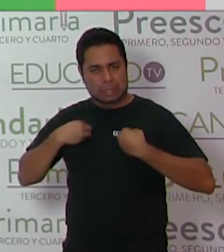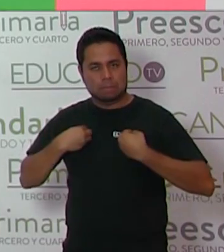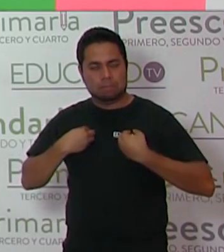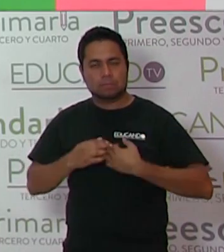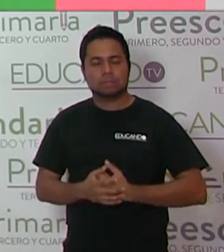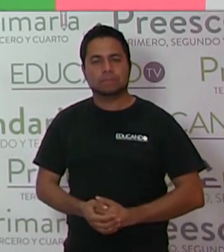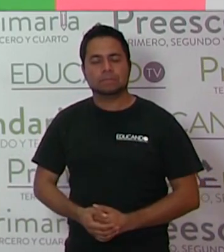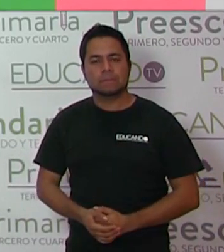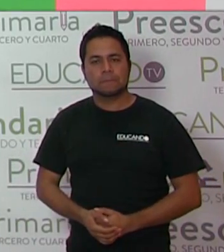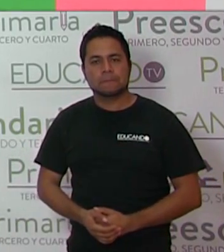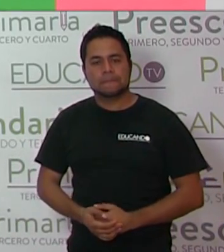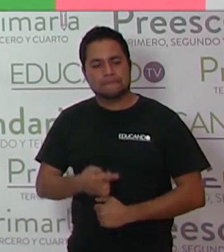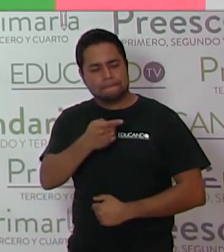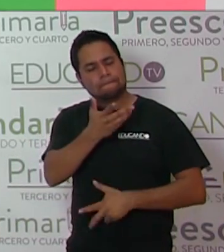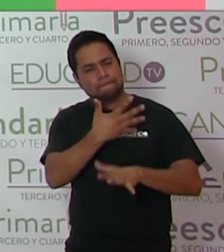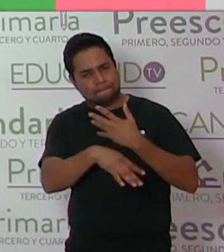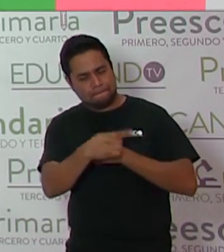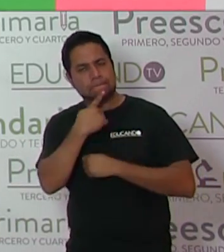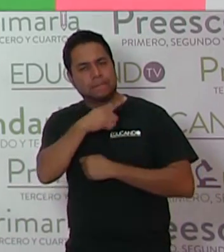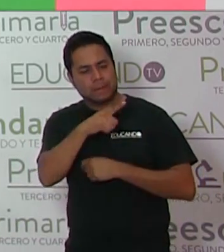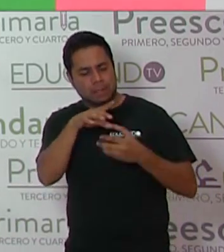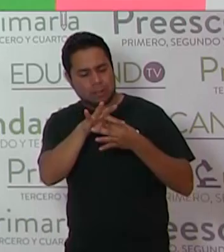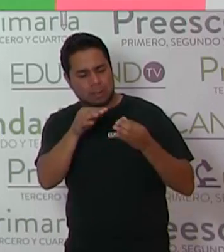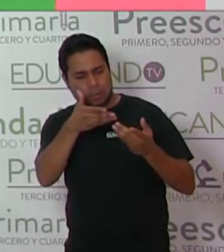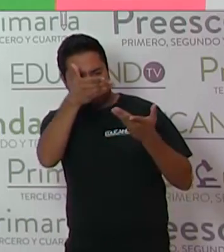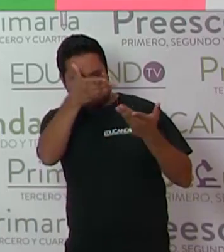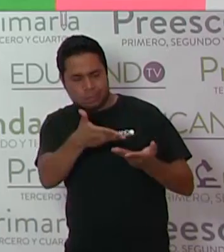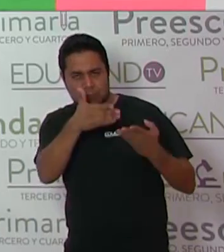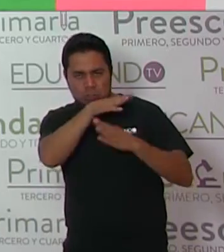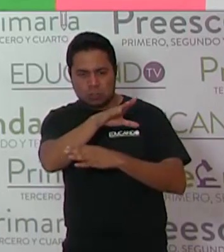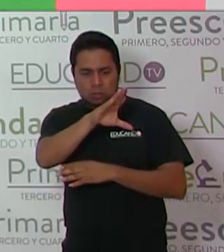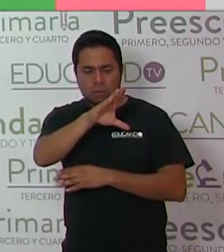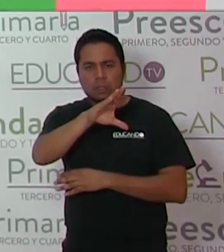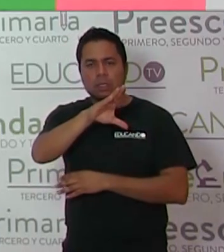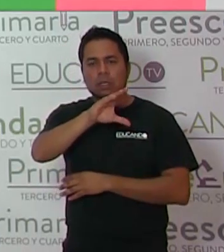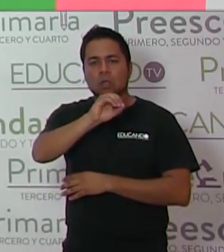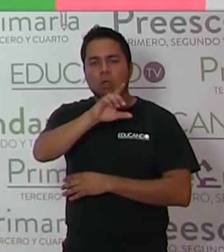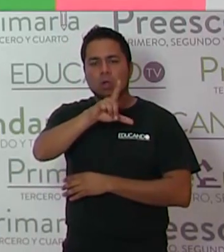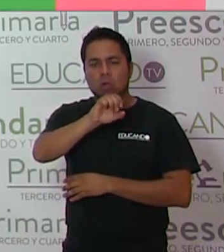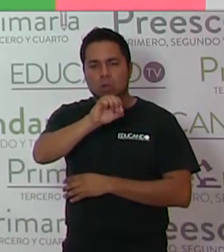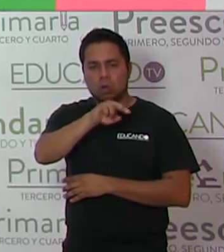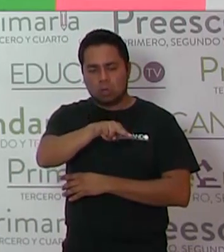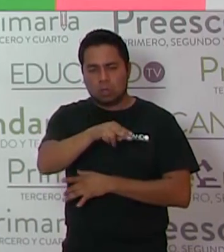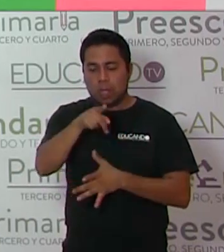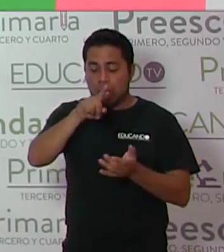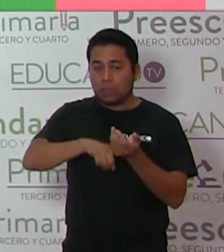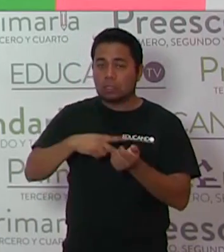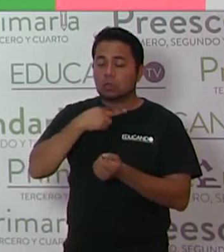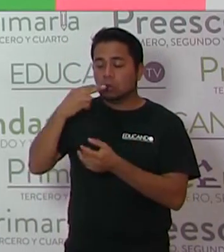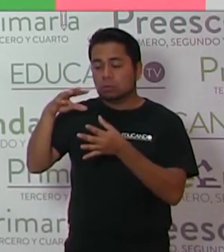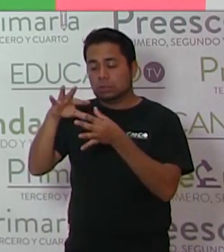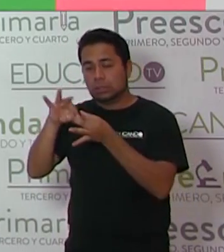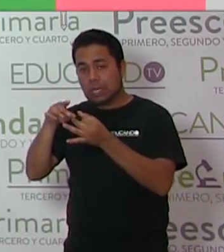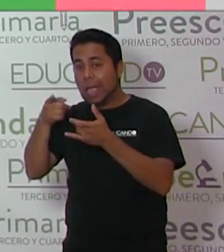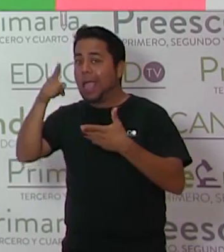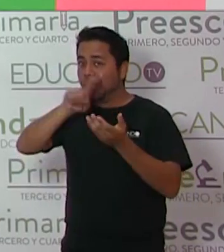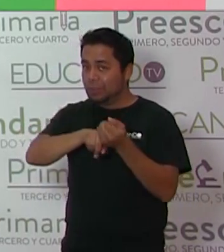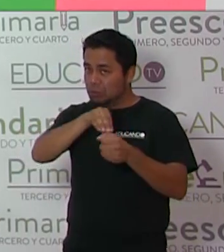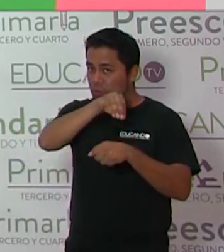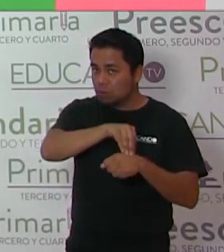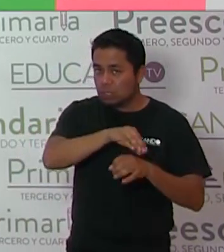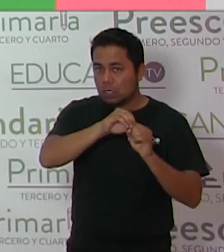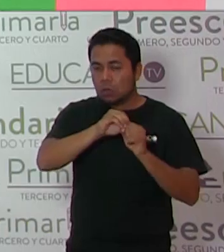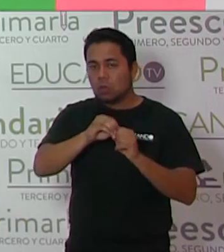biografía que nos habla de Cristóbal Colón. La voz narrativa está dentro del